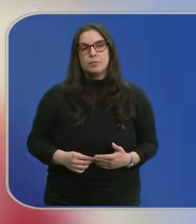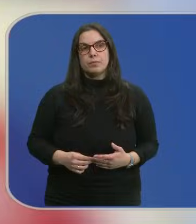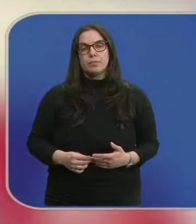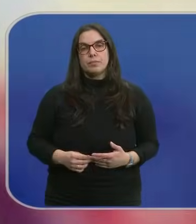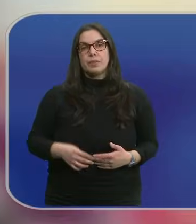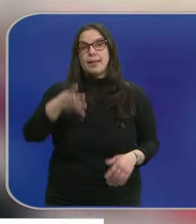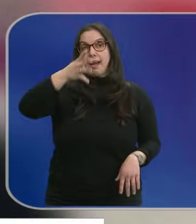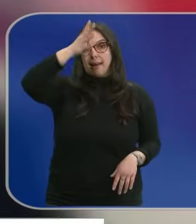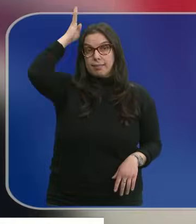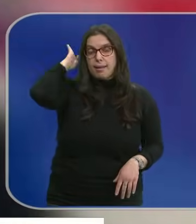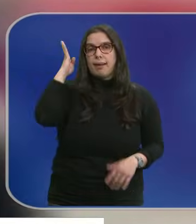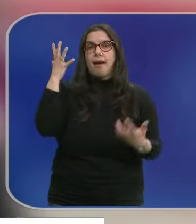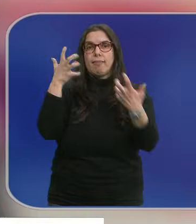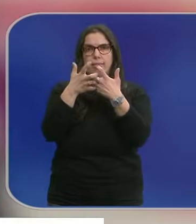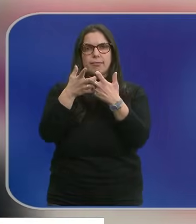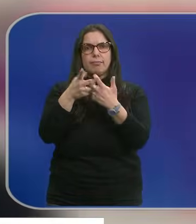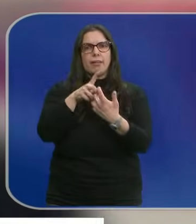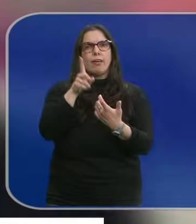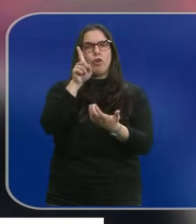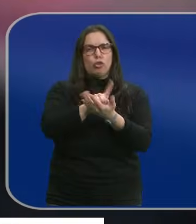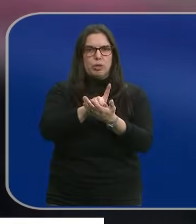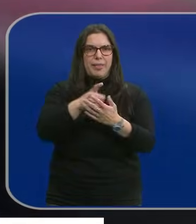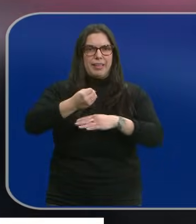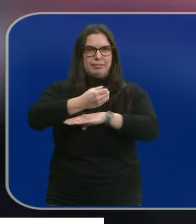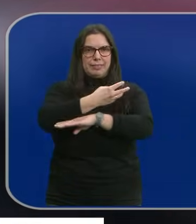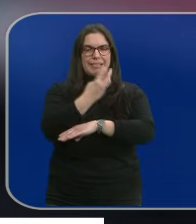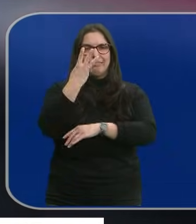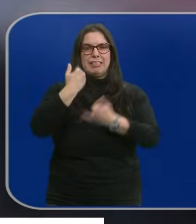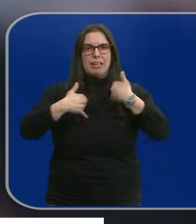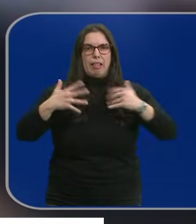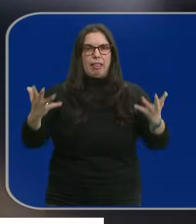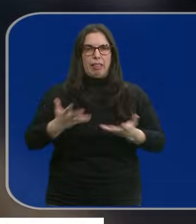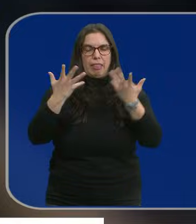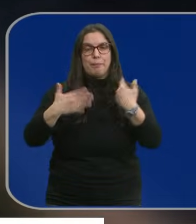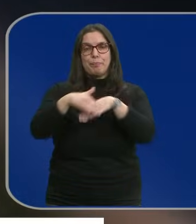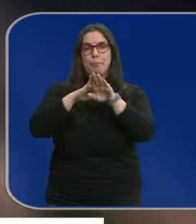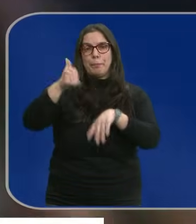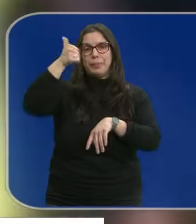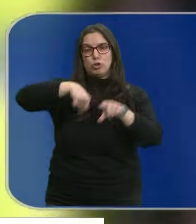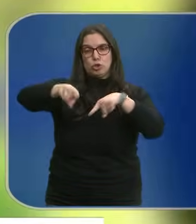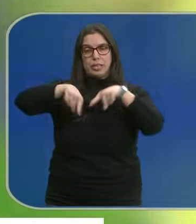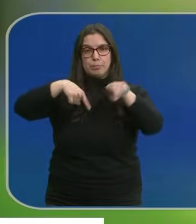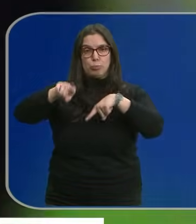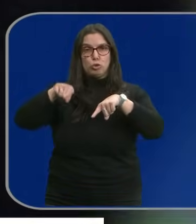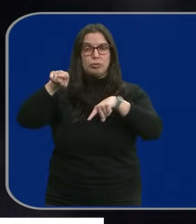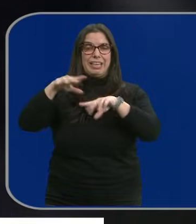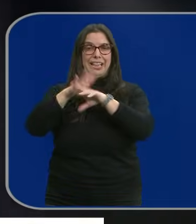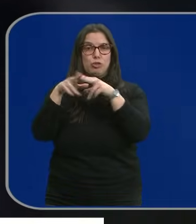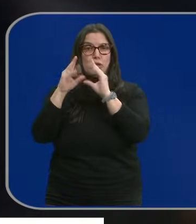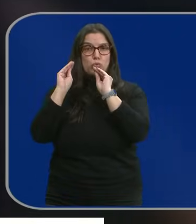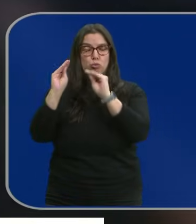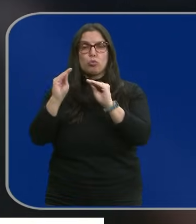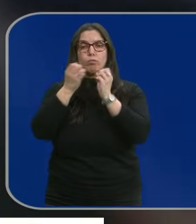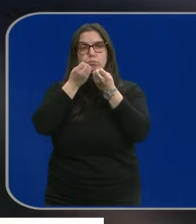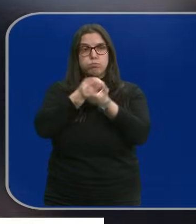En Cartagena, nuevo accidente ferroviario con 3 heridos leves. Según informa el ministro de Transportes en su cuenta de X, un camión grúa de